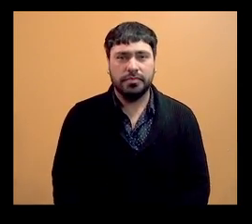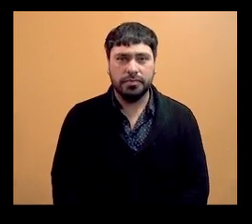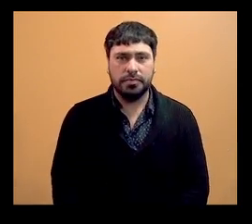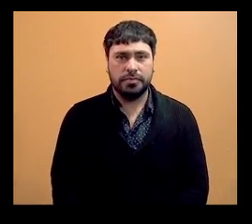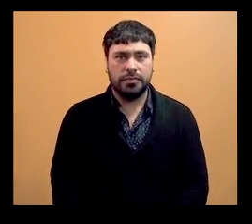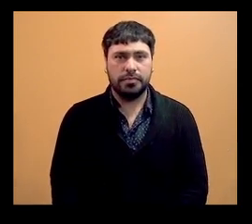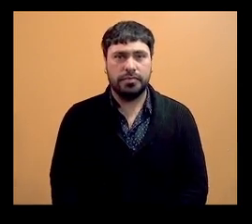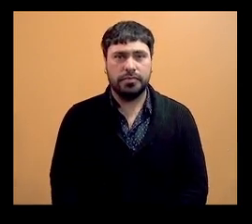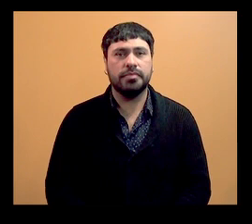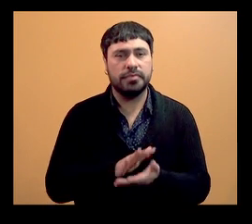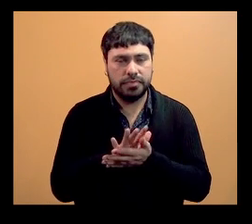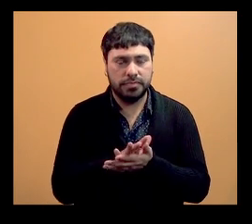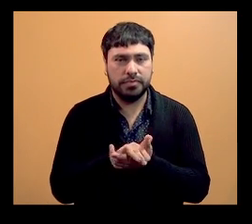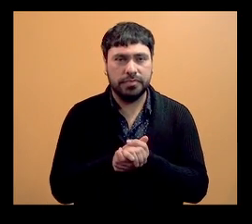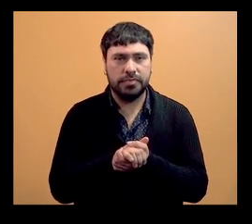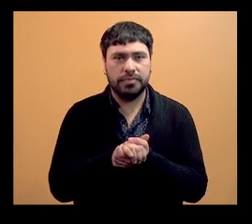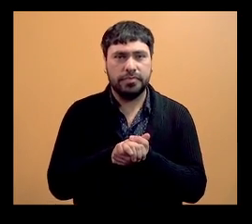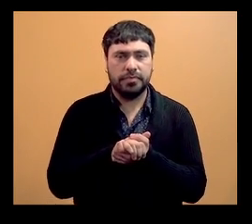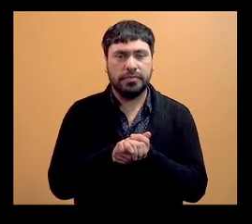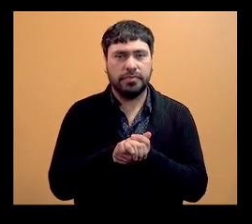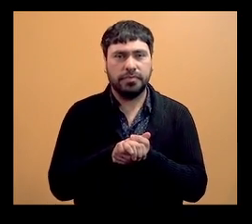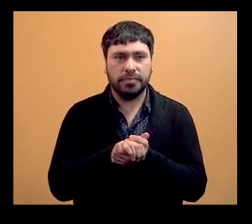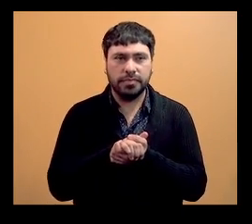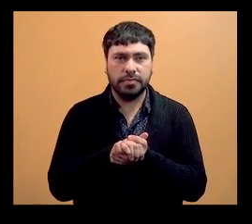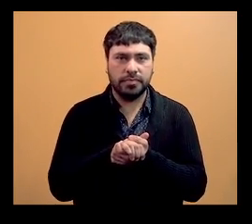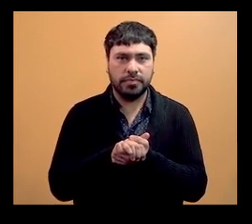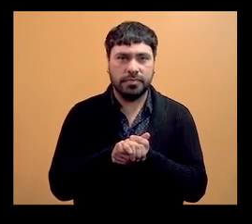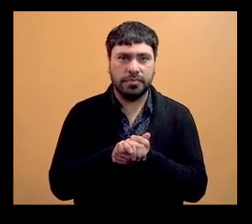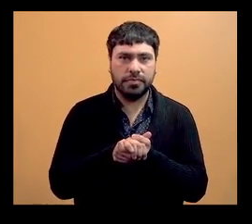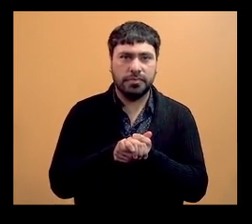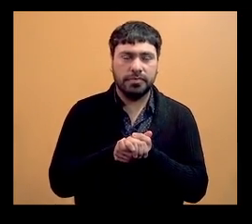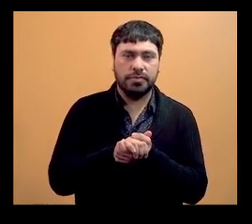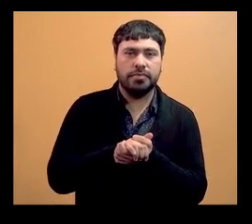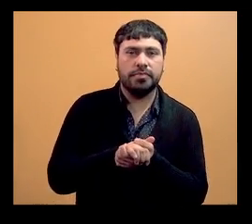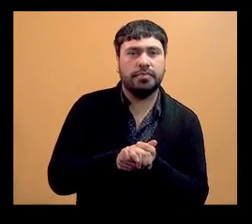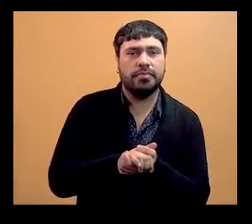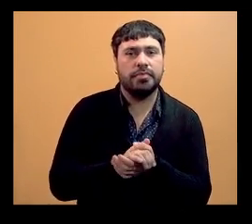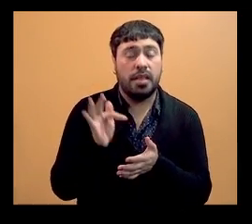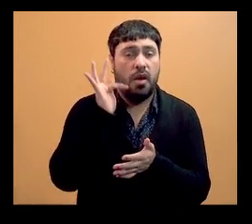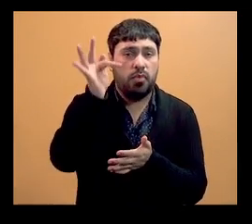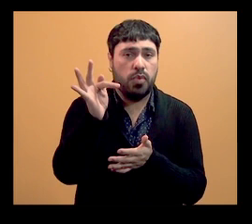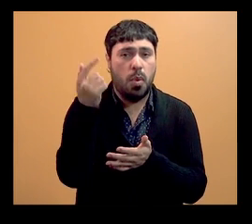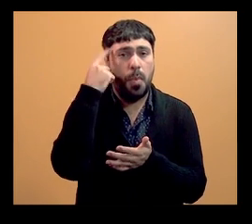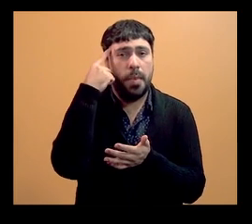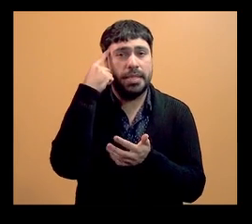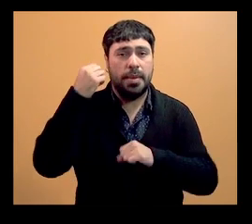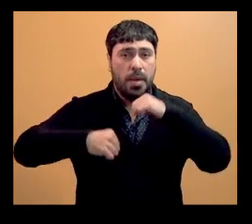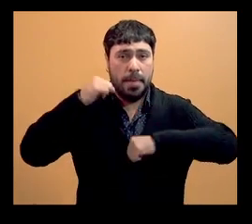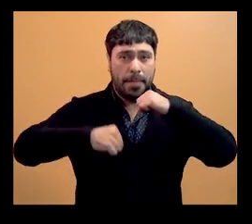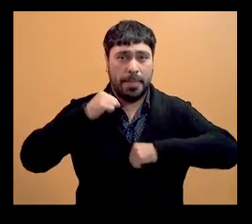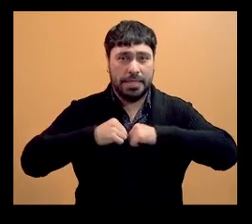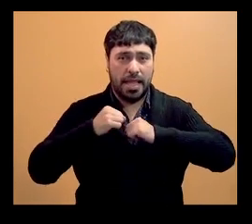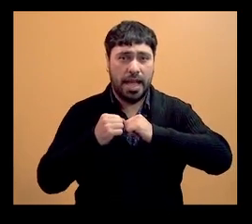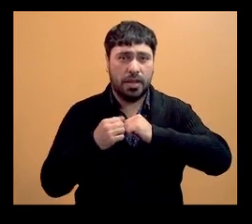aquí en la Tierra, por lo tanto se crearán, y lo que nos muestra la tendencia es que se crearán industrias millonarias, multimillonarias a través